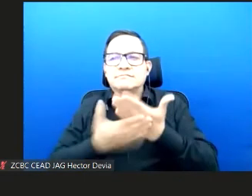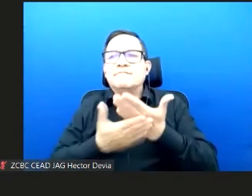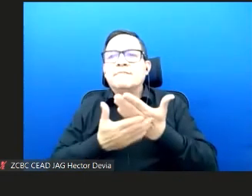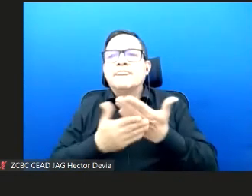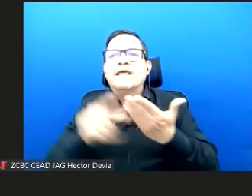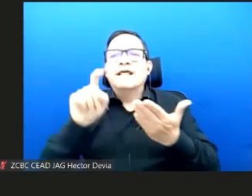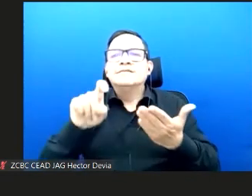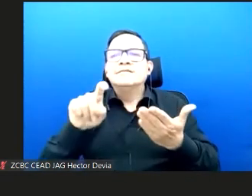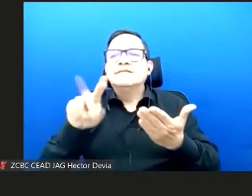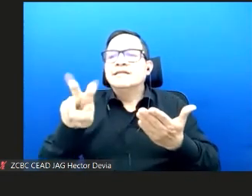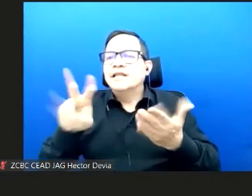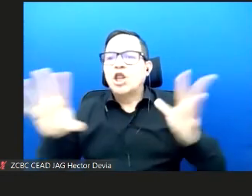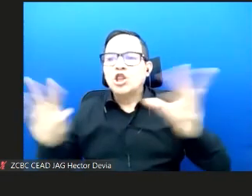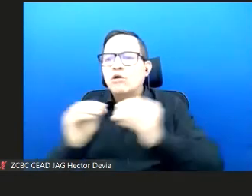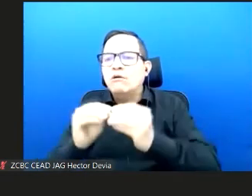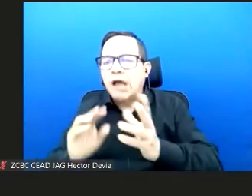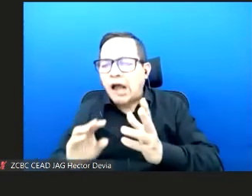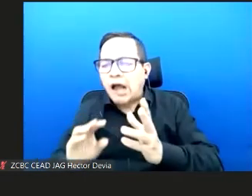Los leo.